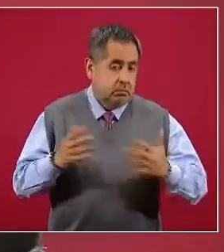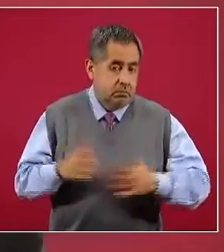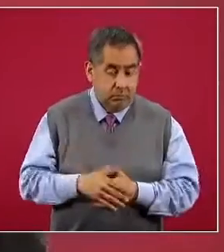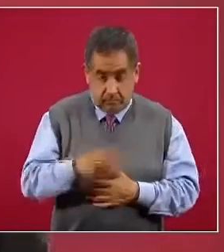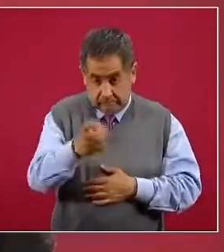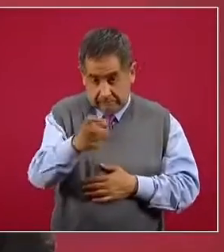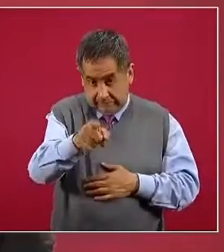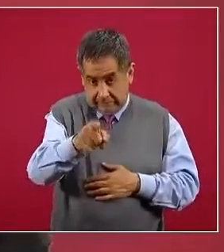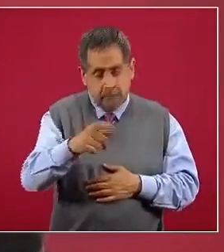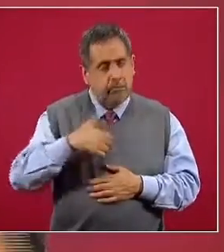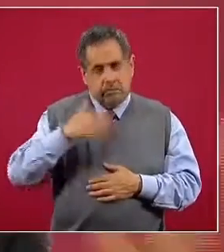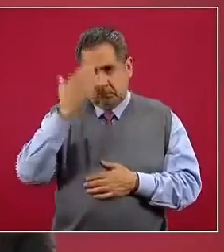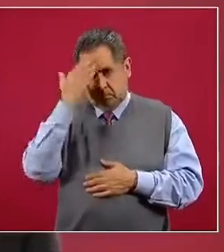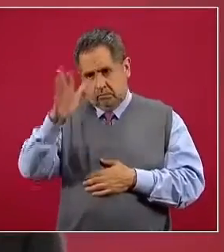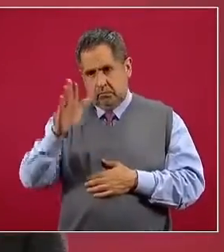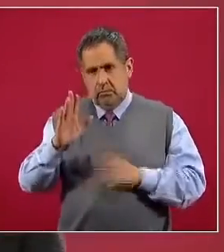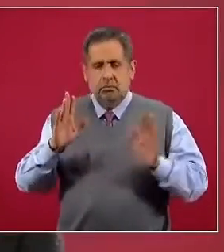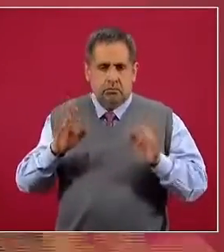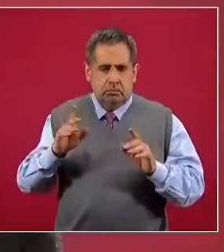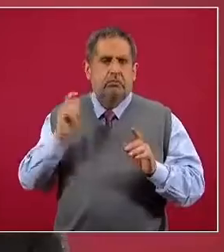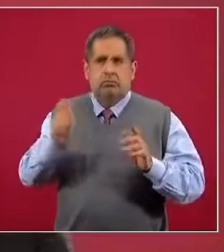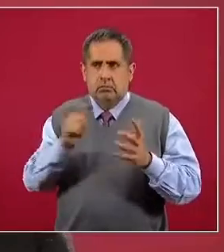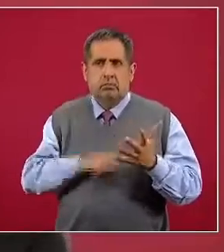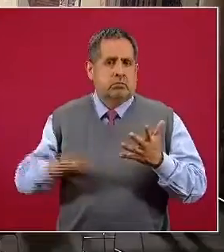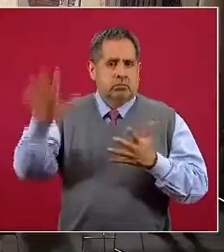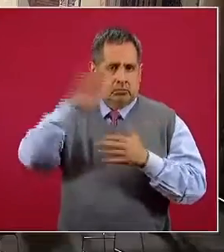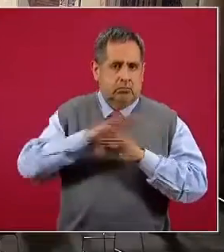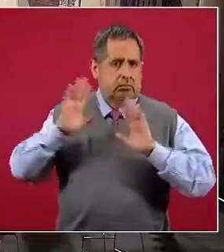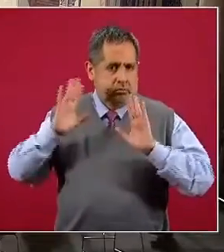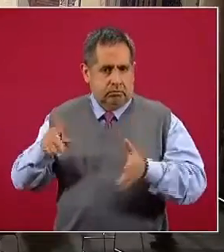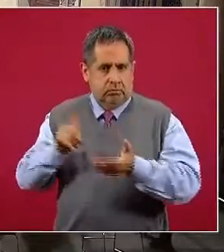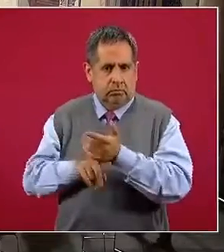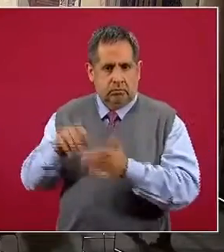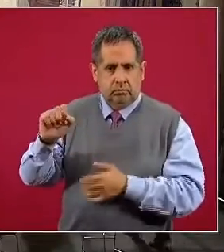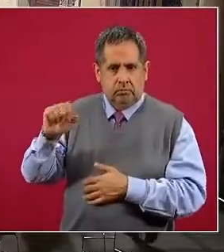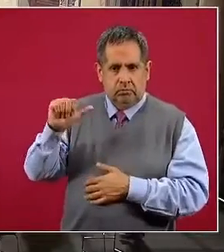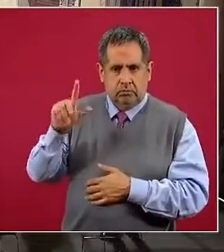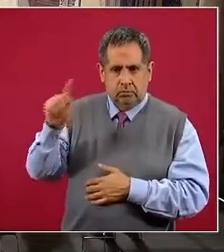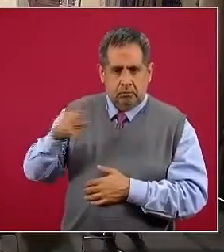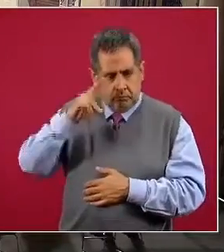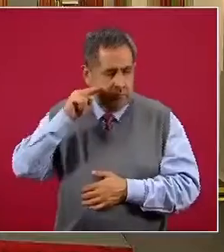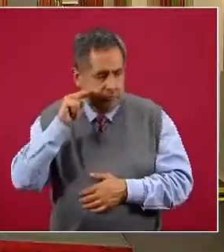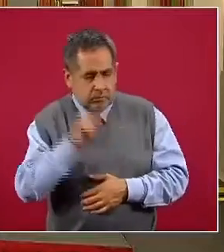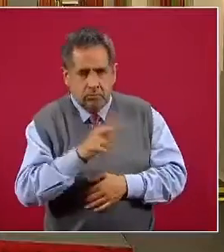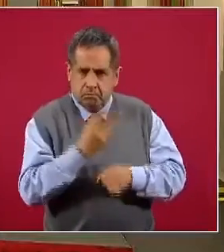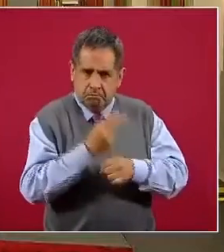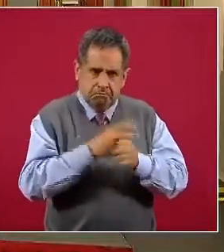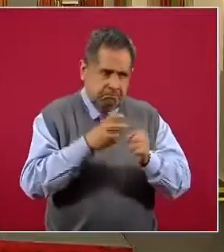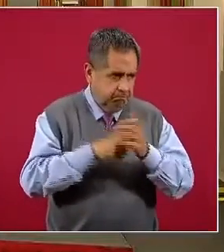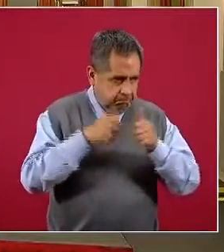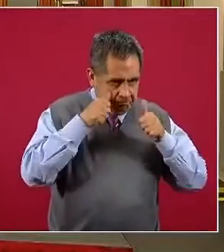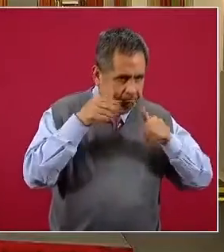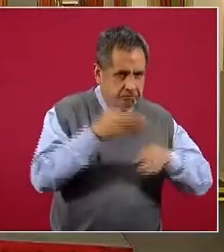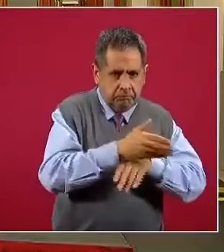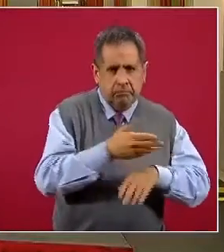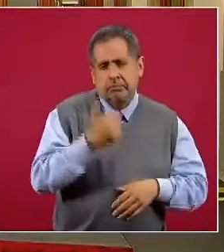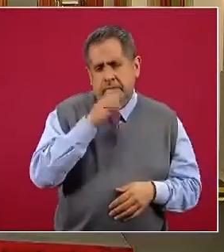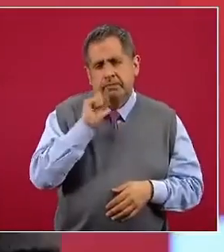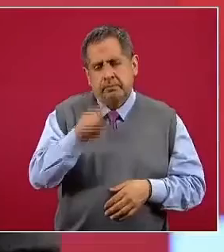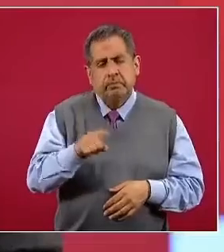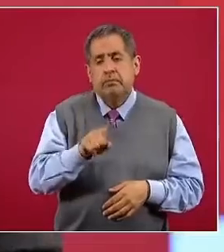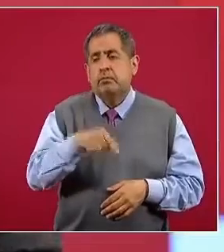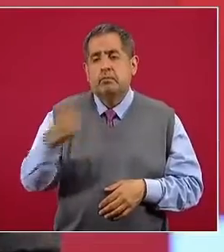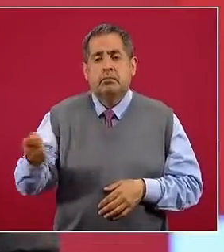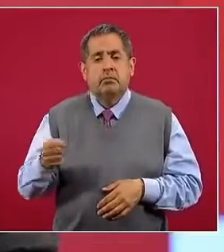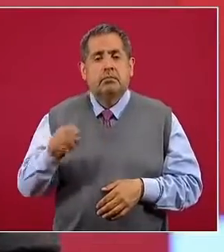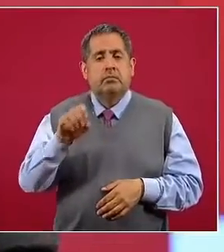caso en particular no lo conozco, el fenómeno general se está abordando desde el SAT y también con la colaboración indudablemente de la Secretaría